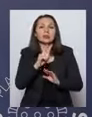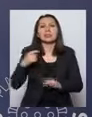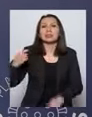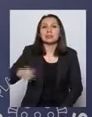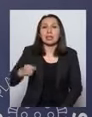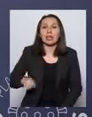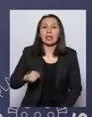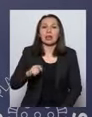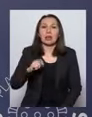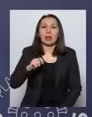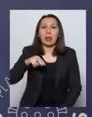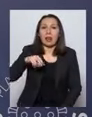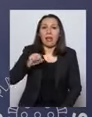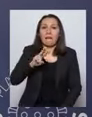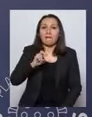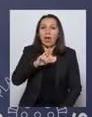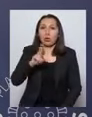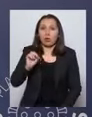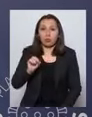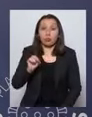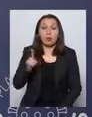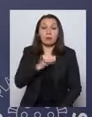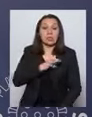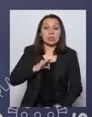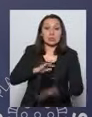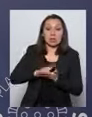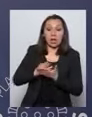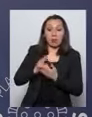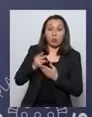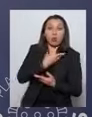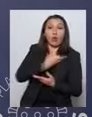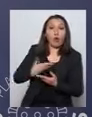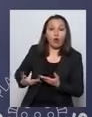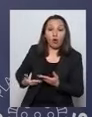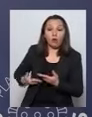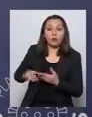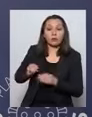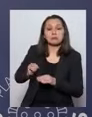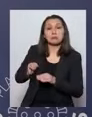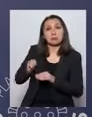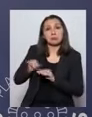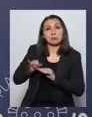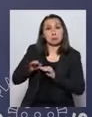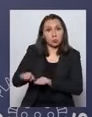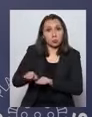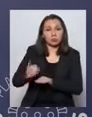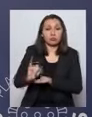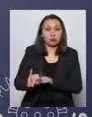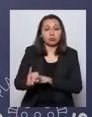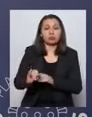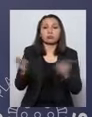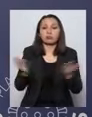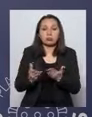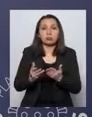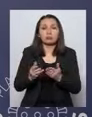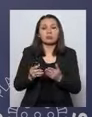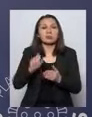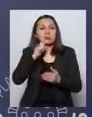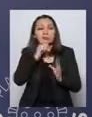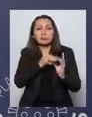senador don alejandro navarro al cual el ministerio de salud del gobierno adhiere patrocina que tiene como